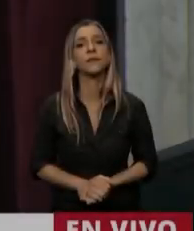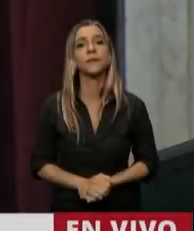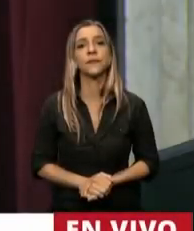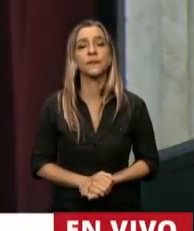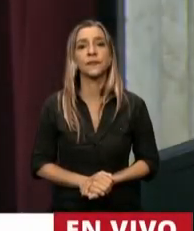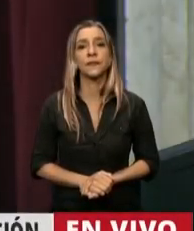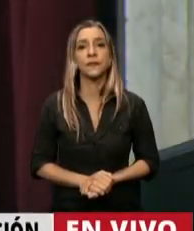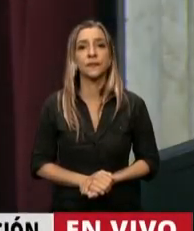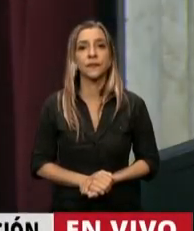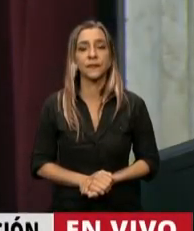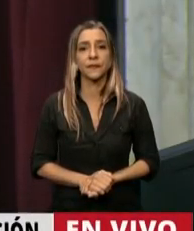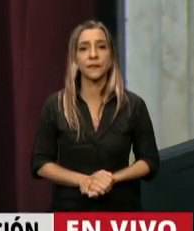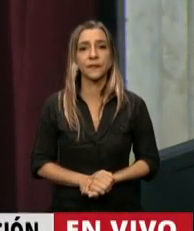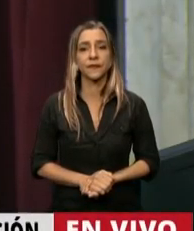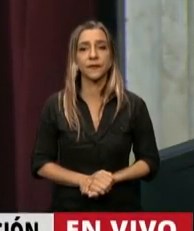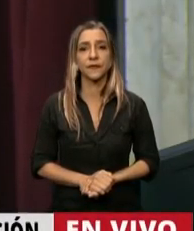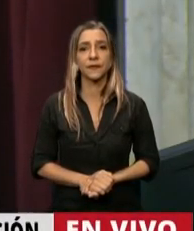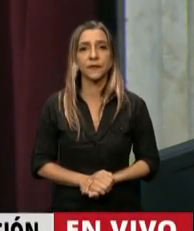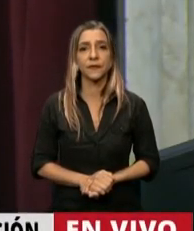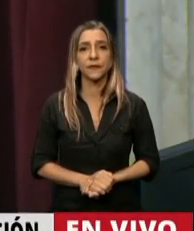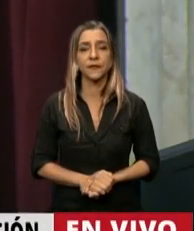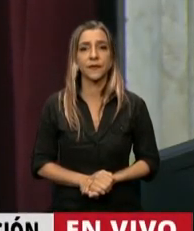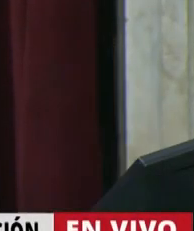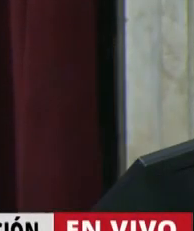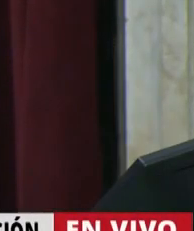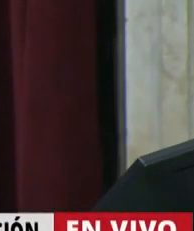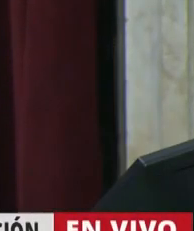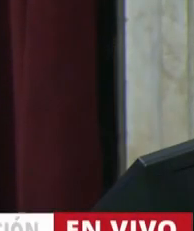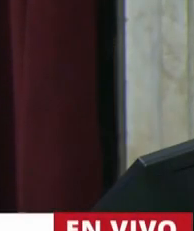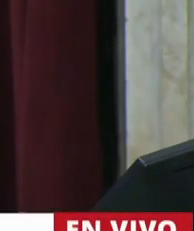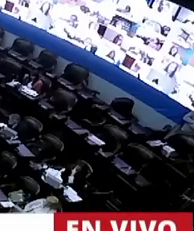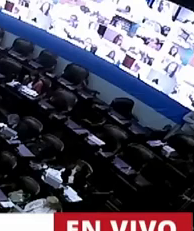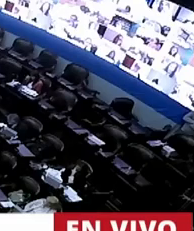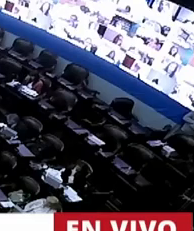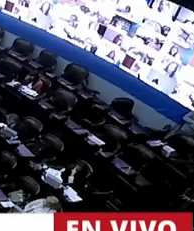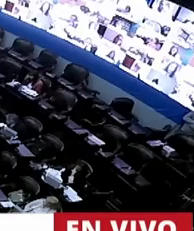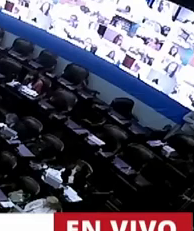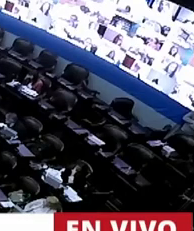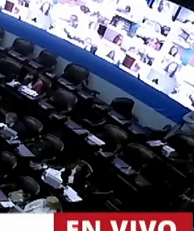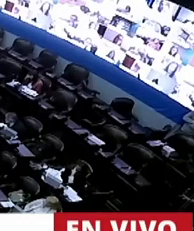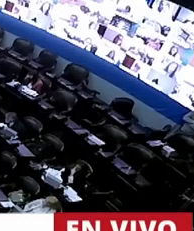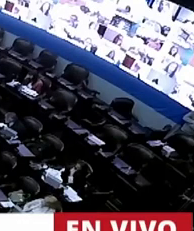uso de la palabra el diputado Sergio Guillermo Casas.